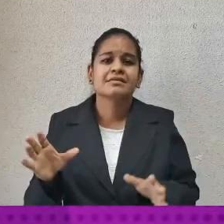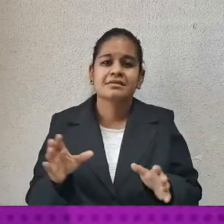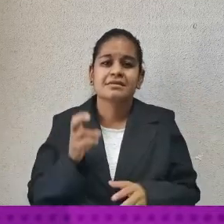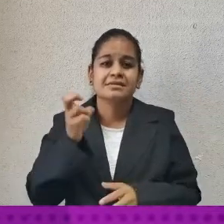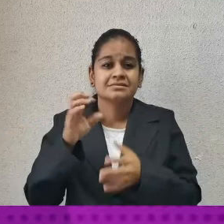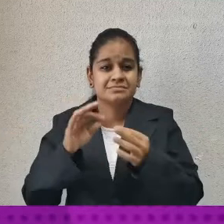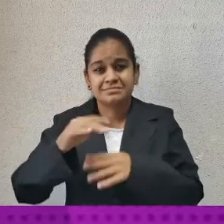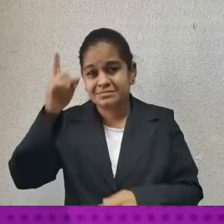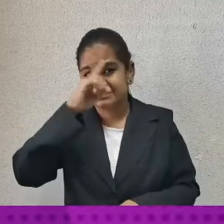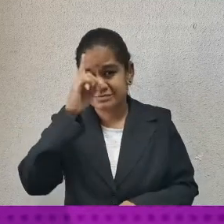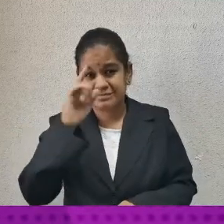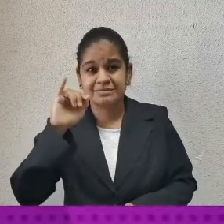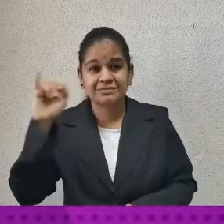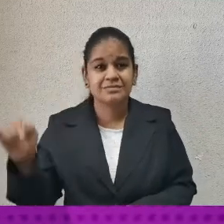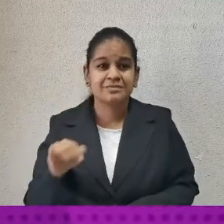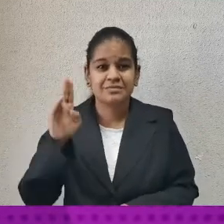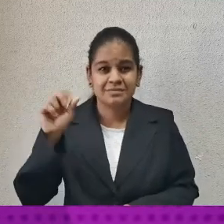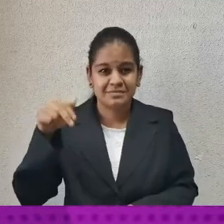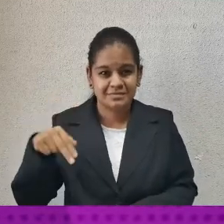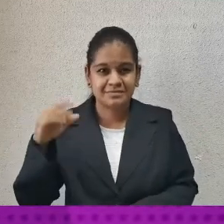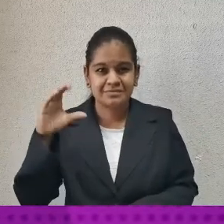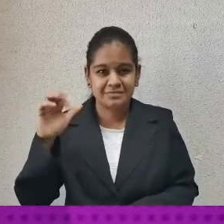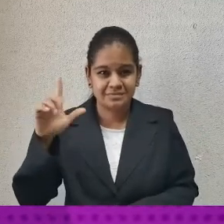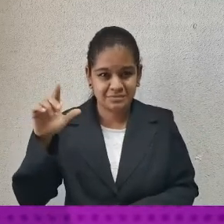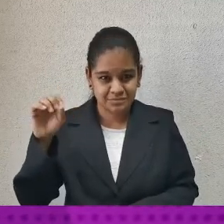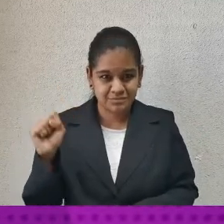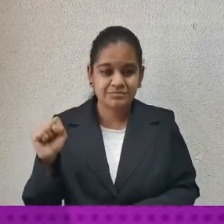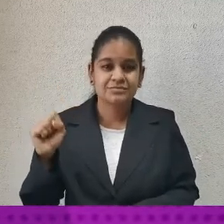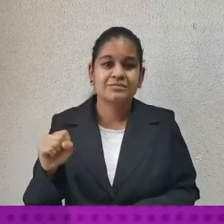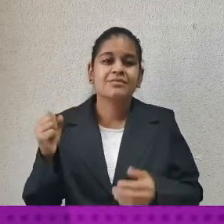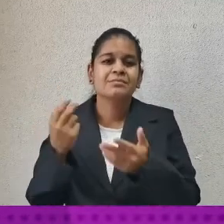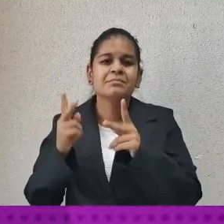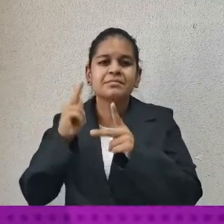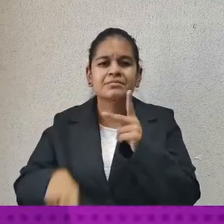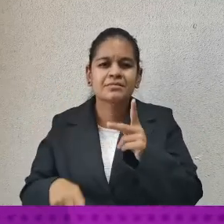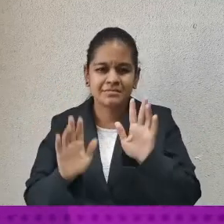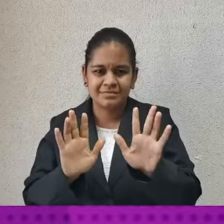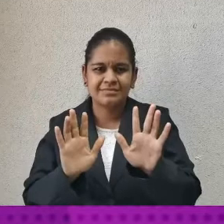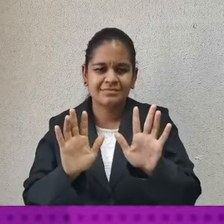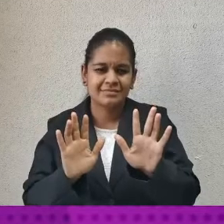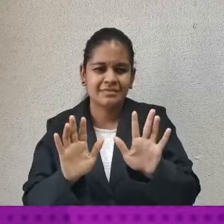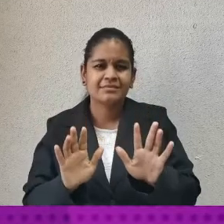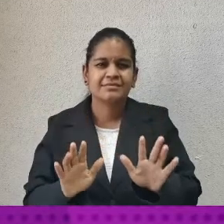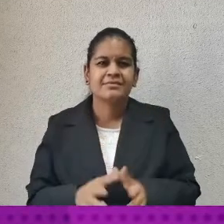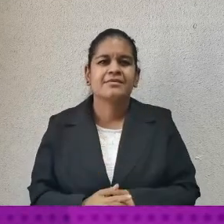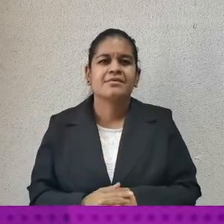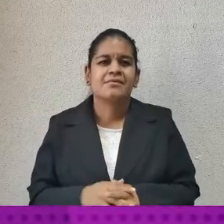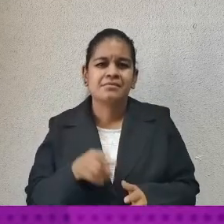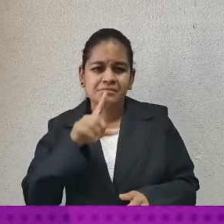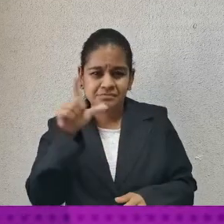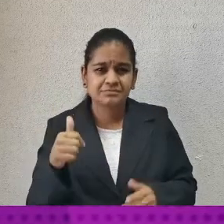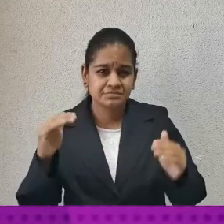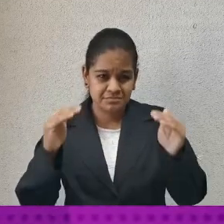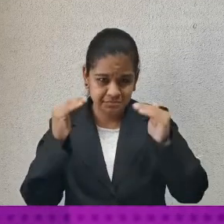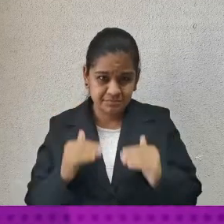estamos platicando con el consejero electoral Juan Carlos Cisneros Ruiz. Vamos a ir a una pausa, pero me gustaría, si usted me lo permite, consejero,